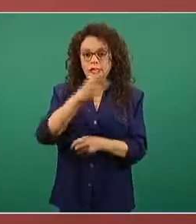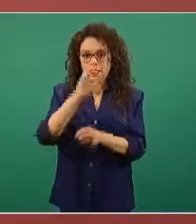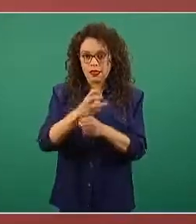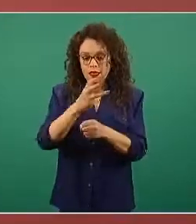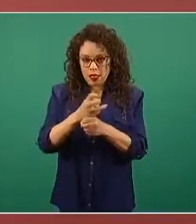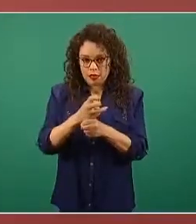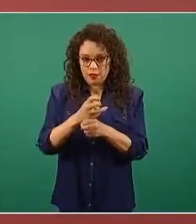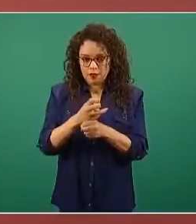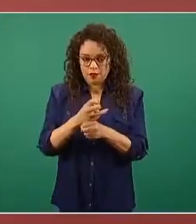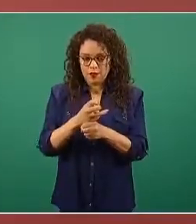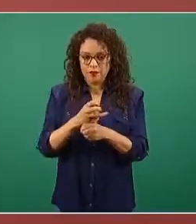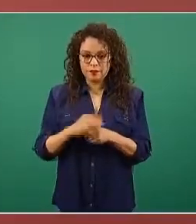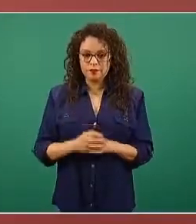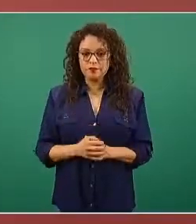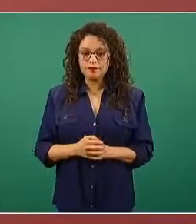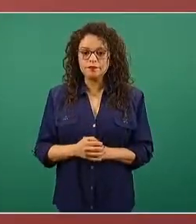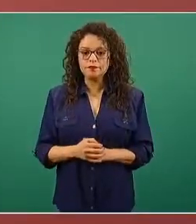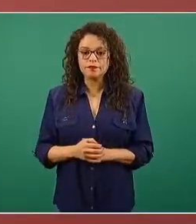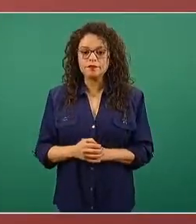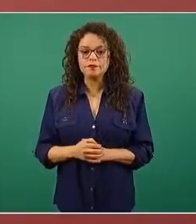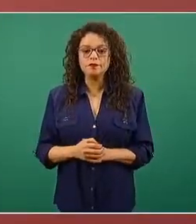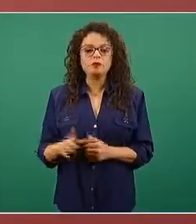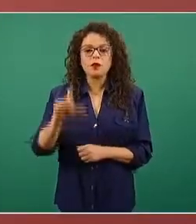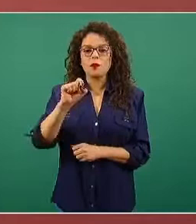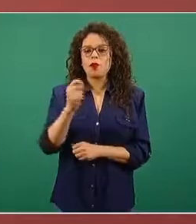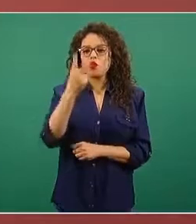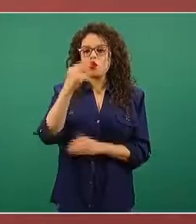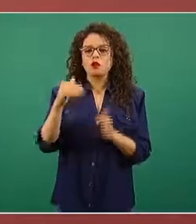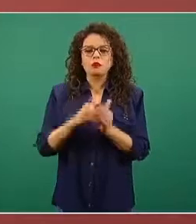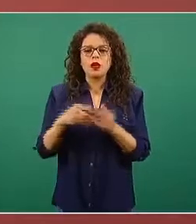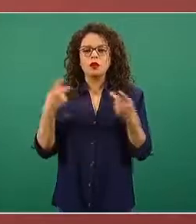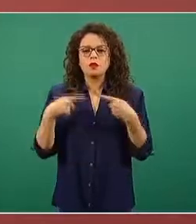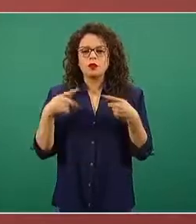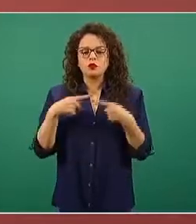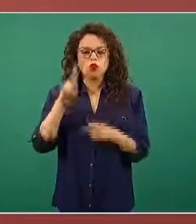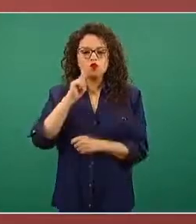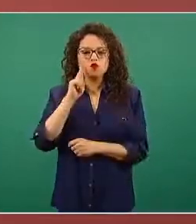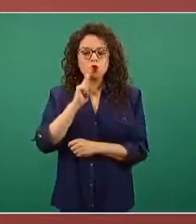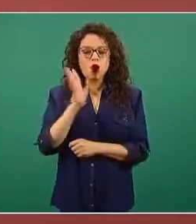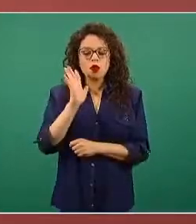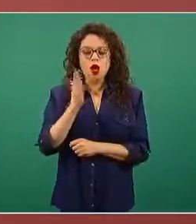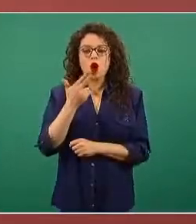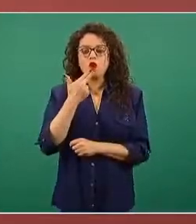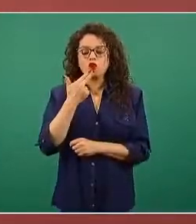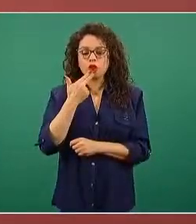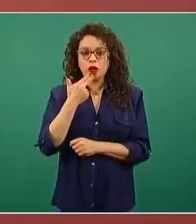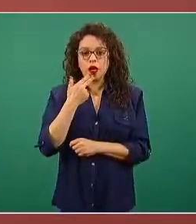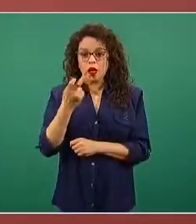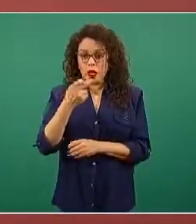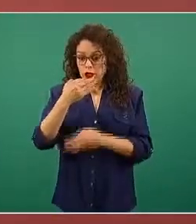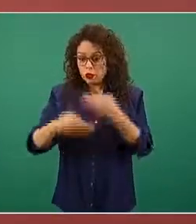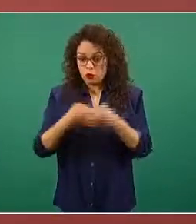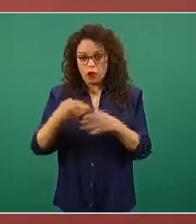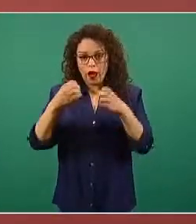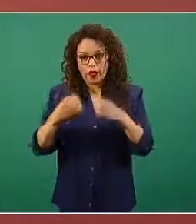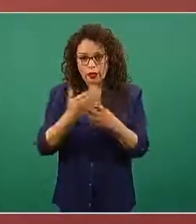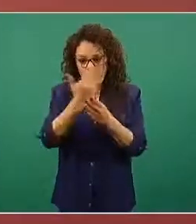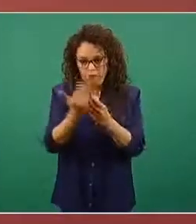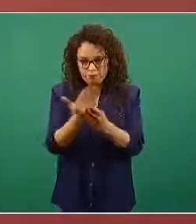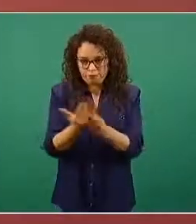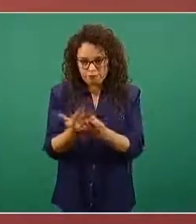que enroló a 22,000 sujetos, un poco más de 22,000 sujetos. Todo esto está en el expediente.